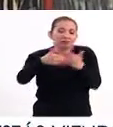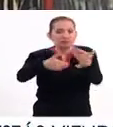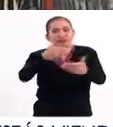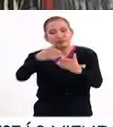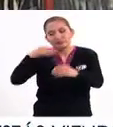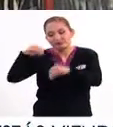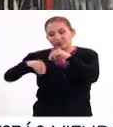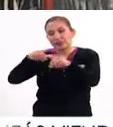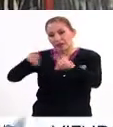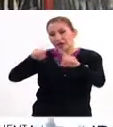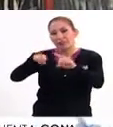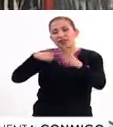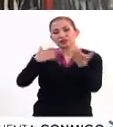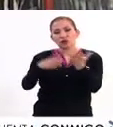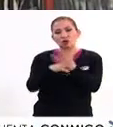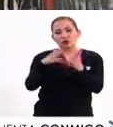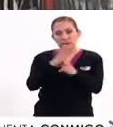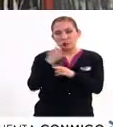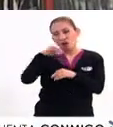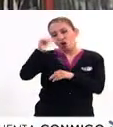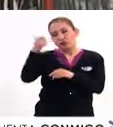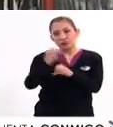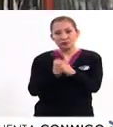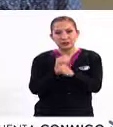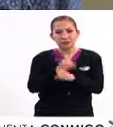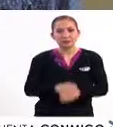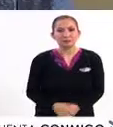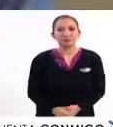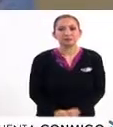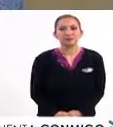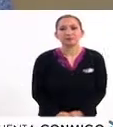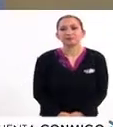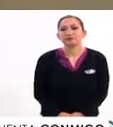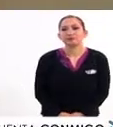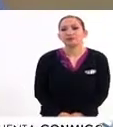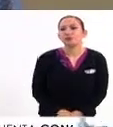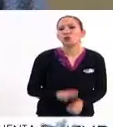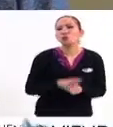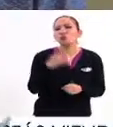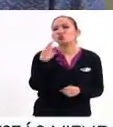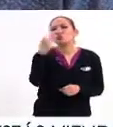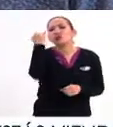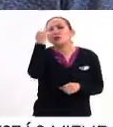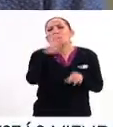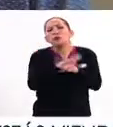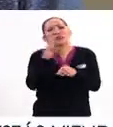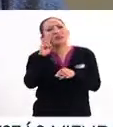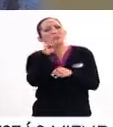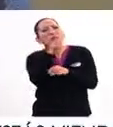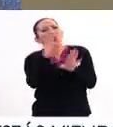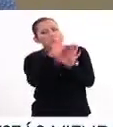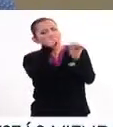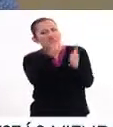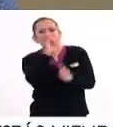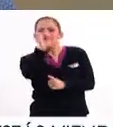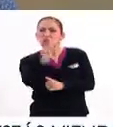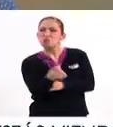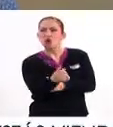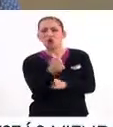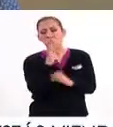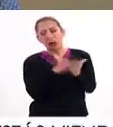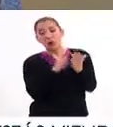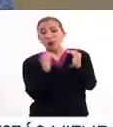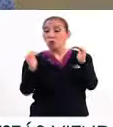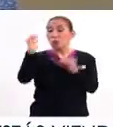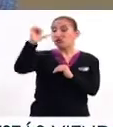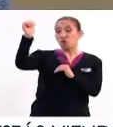seguro van a salir varias directrices para otras investigaciones. Claro, ¿y cuál es tu idea de por qué la vemos como un arte menor si entre